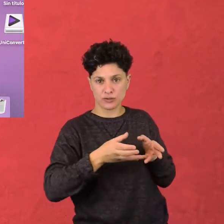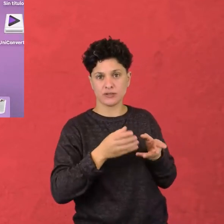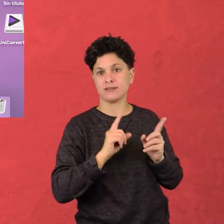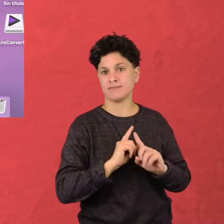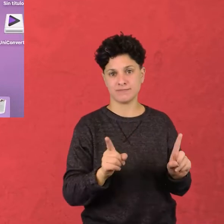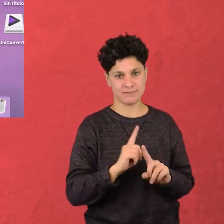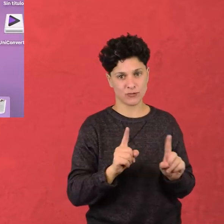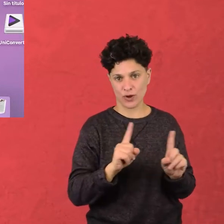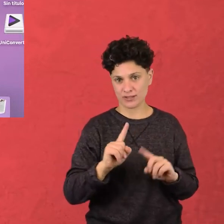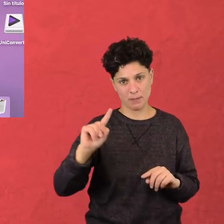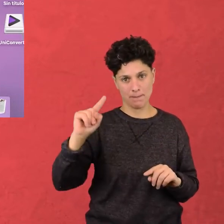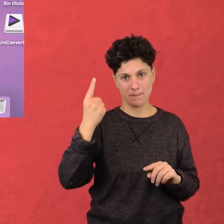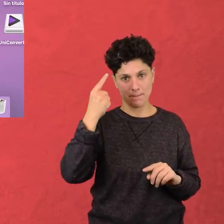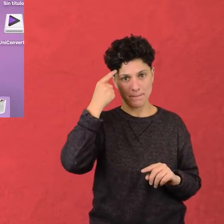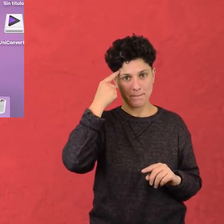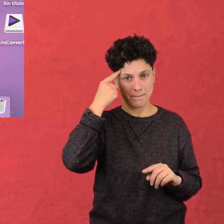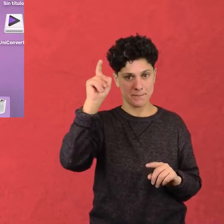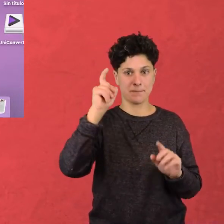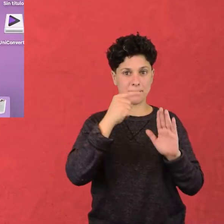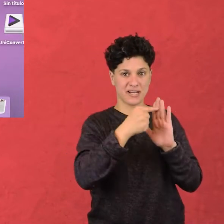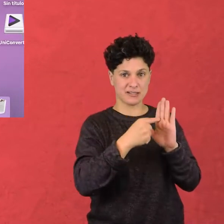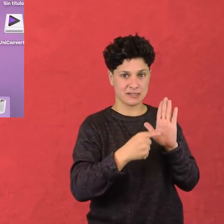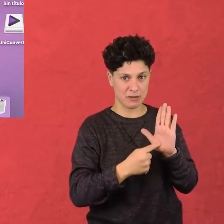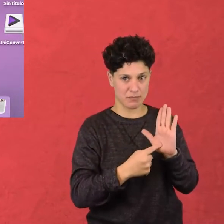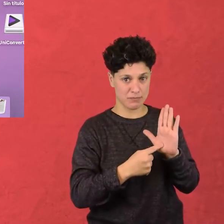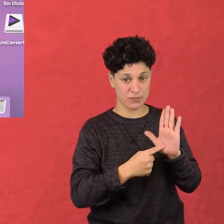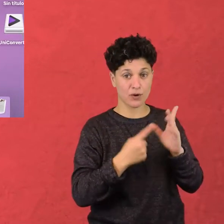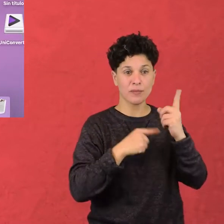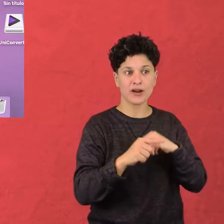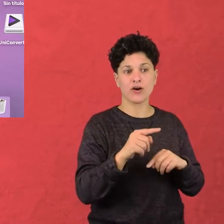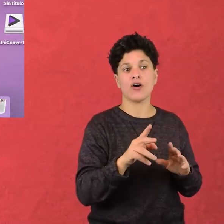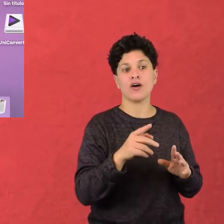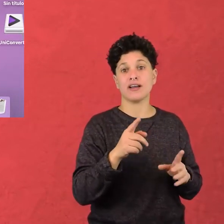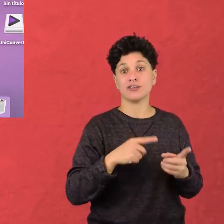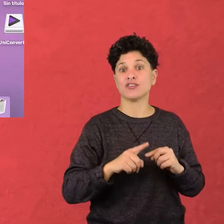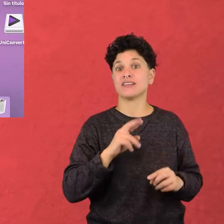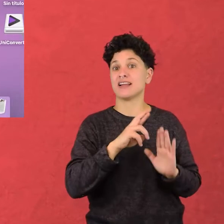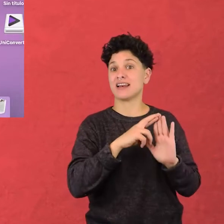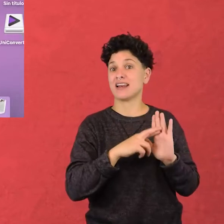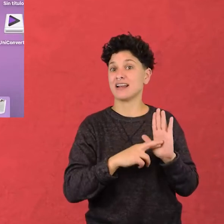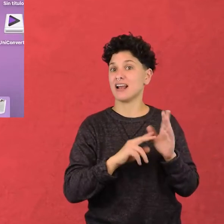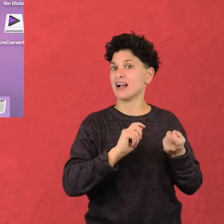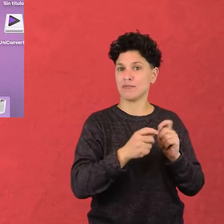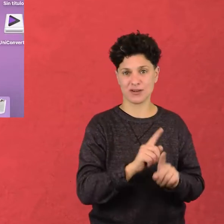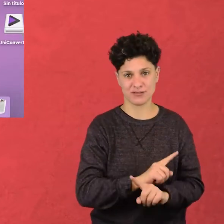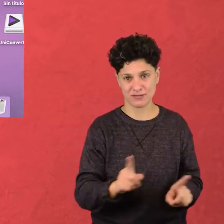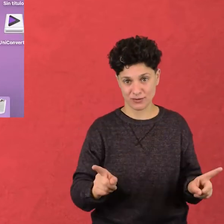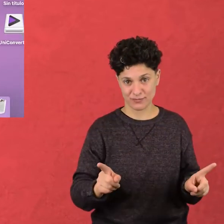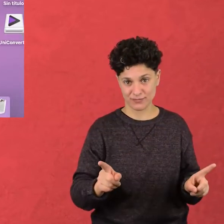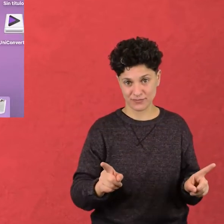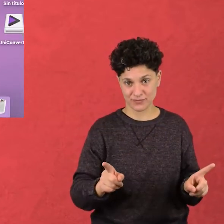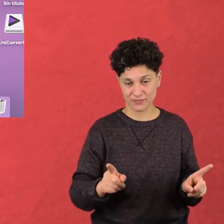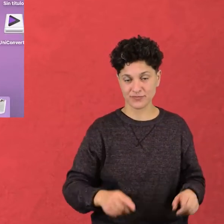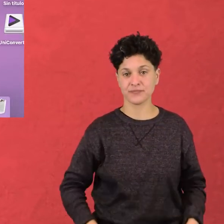menos bien cuando me están mirando, cuando no me están mirando, las reglas cambian, mis reglas de conducta cambian. O